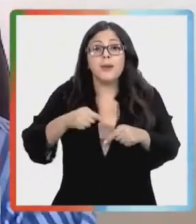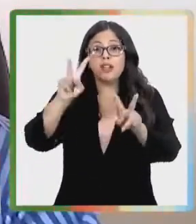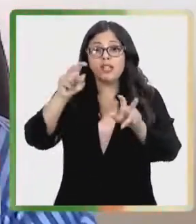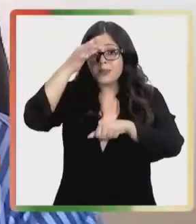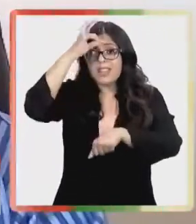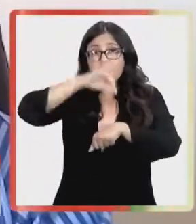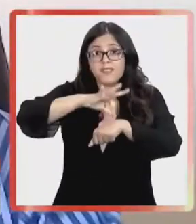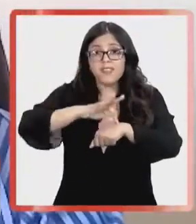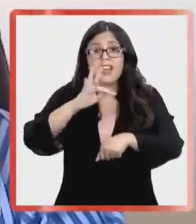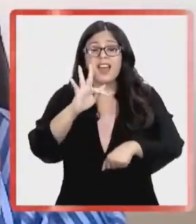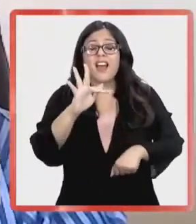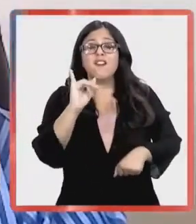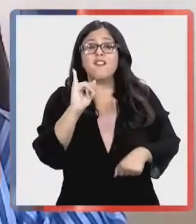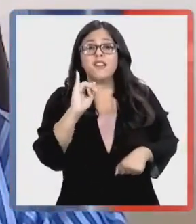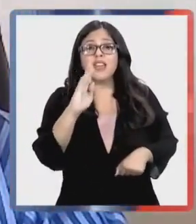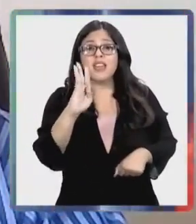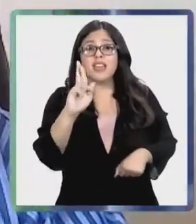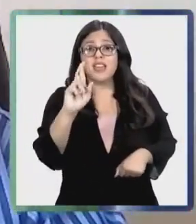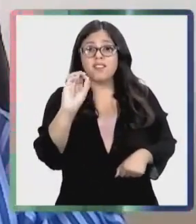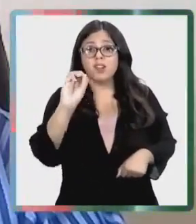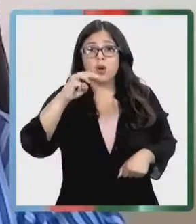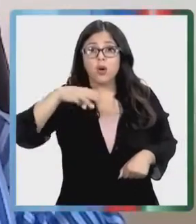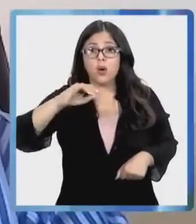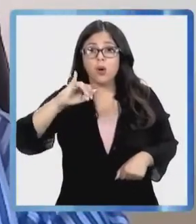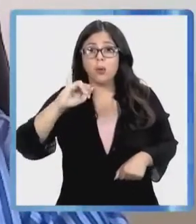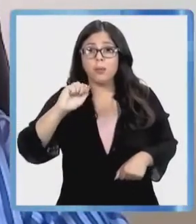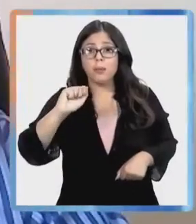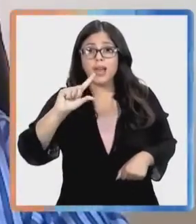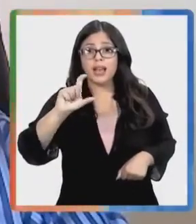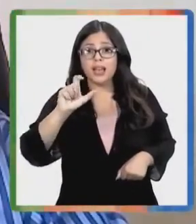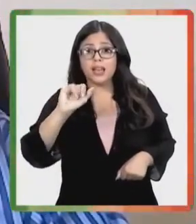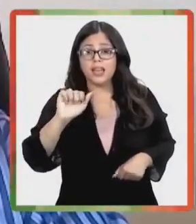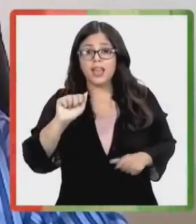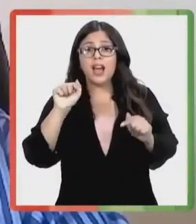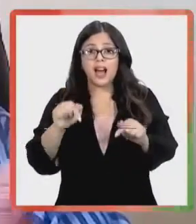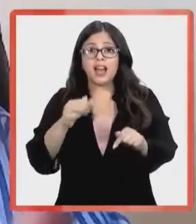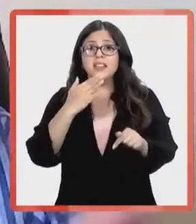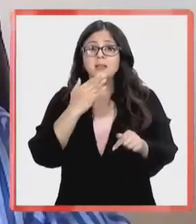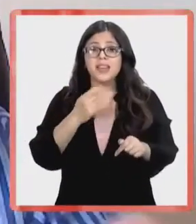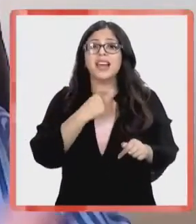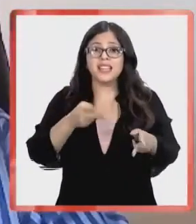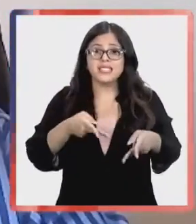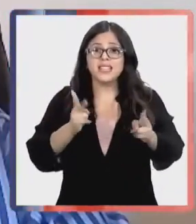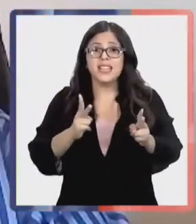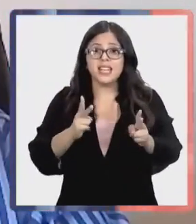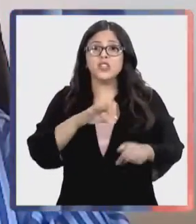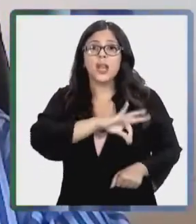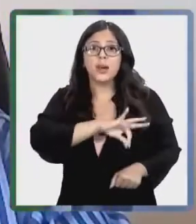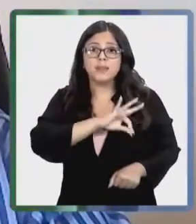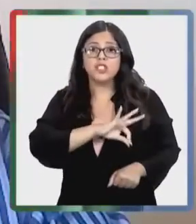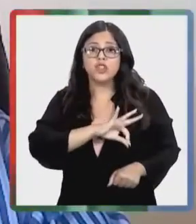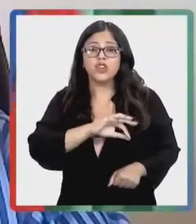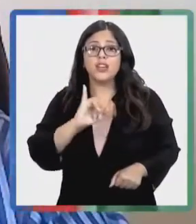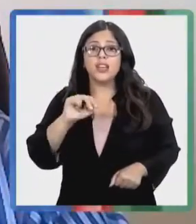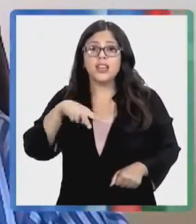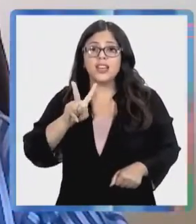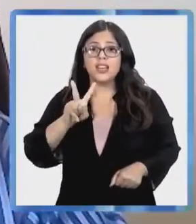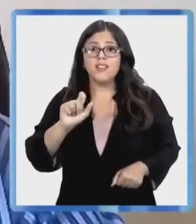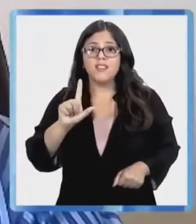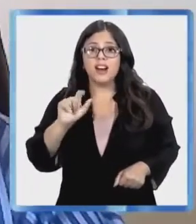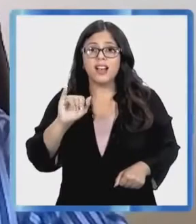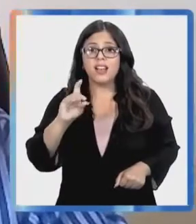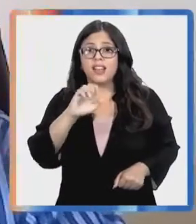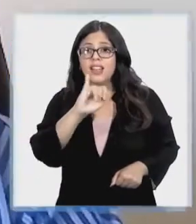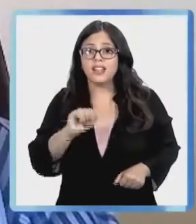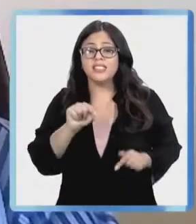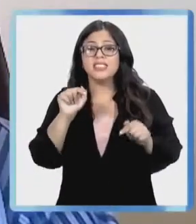fibromialgia, por fin, el reconocimiento formal garantiza también el derecho, en este caso, a la pensión de invalidez. Si eso se acredita, porque usted